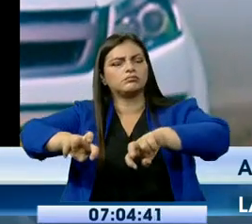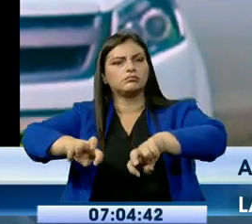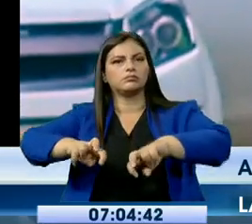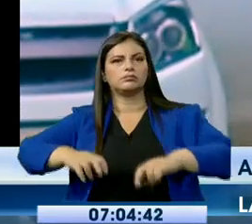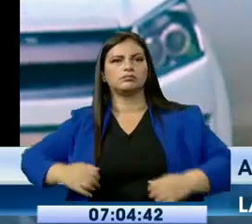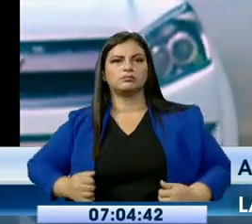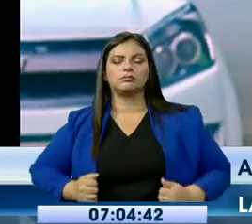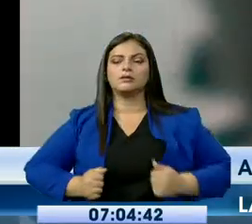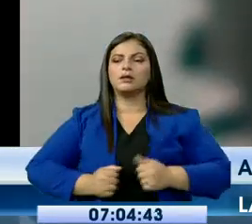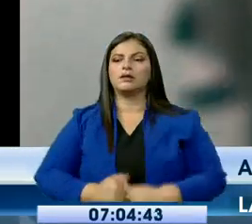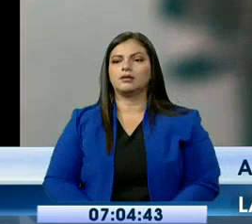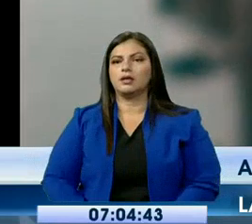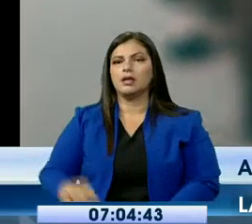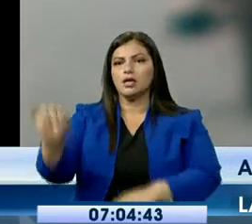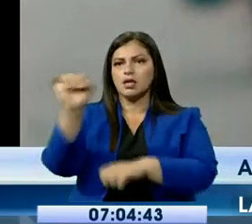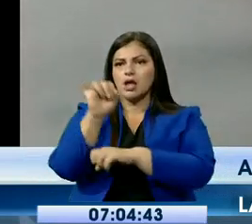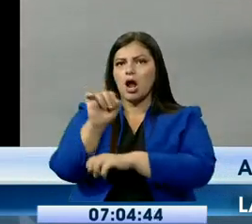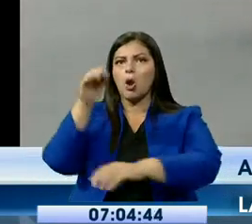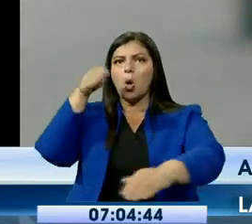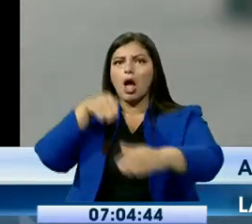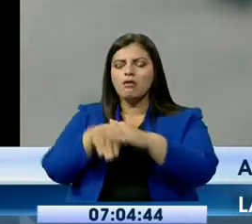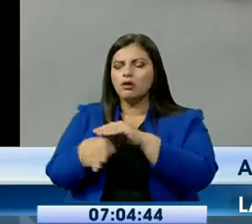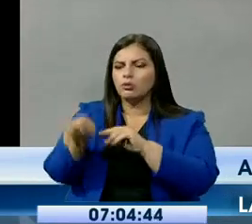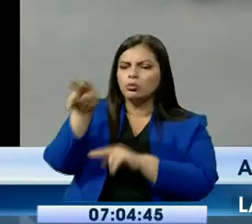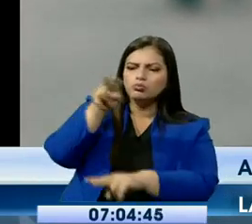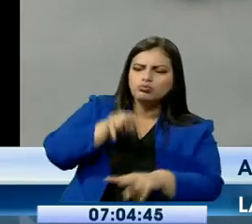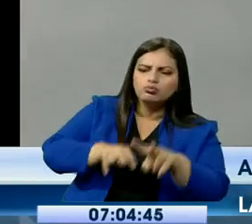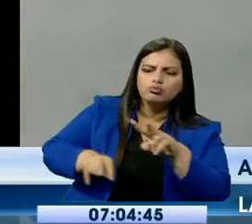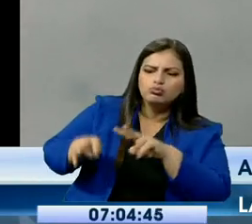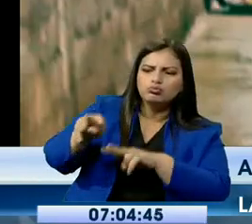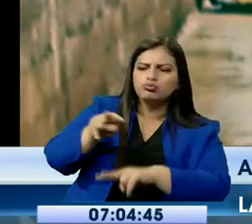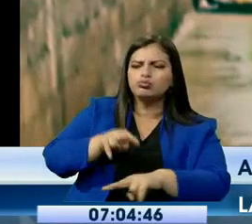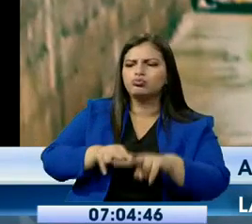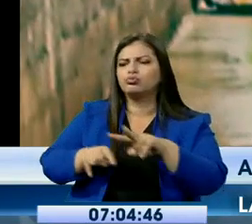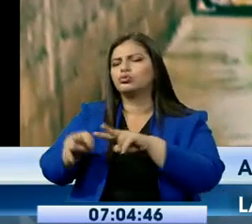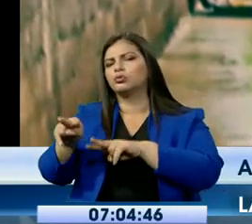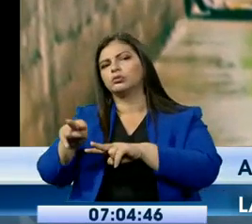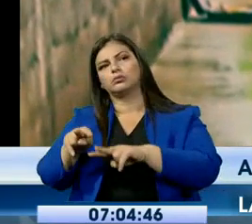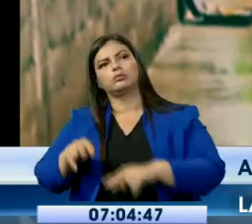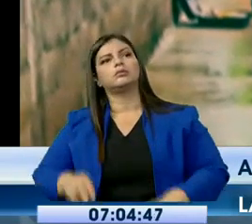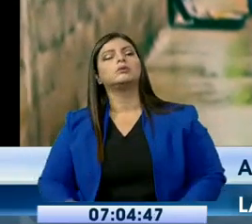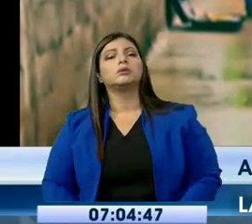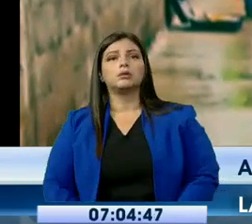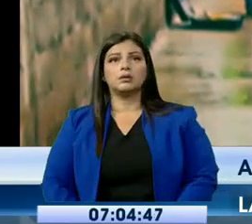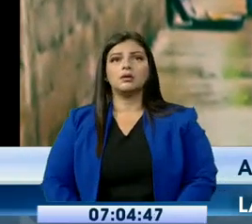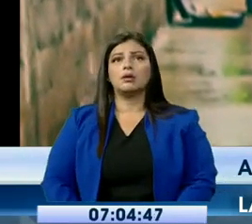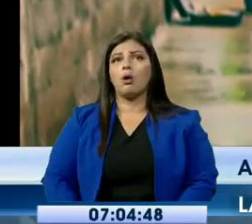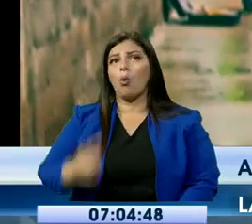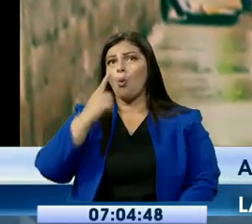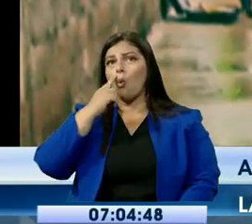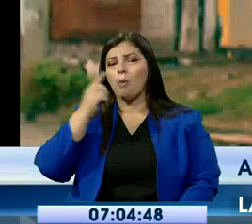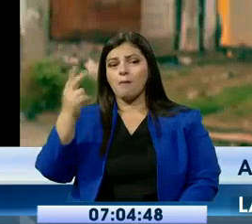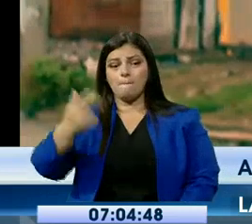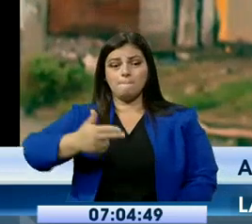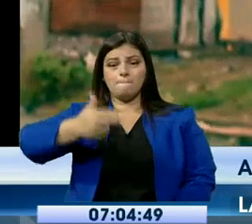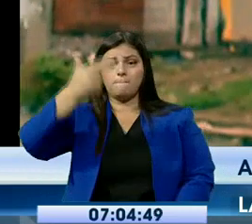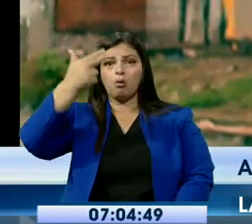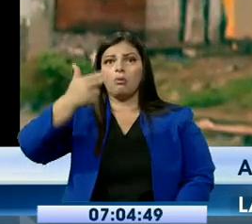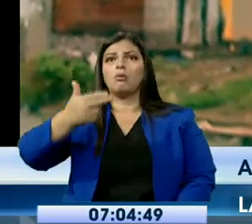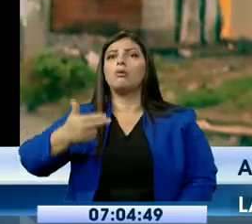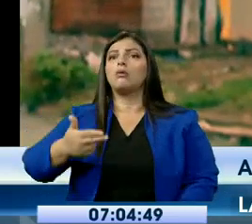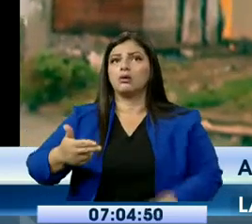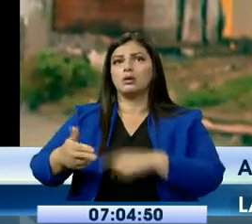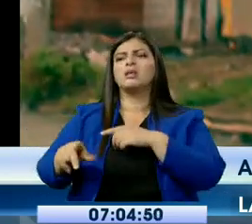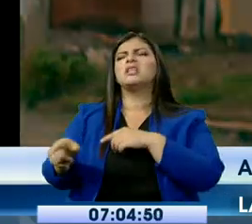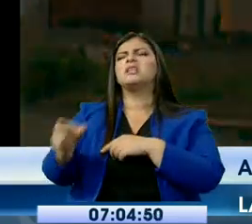dos acusados de ese crimen están identificados por la policía y por los familiares del occiso identificado como Roger Ayrton